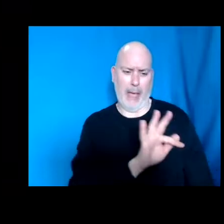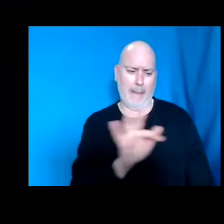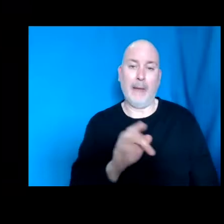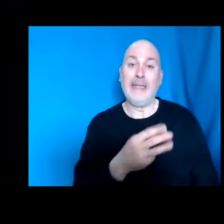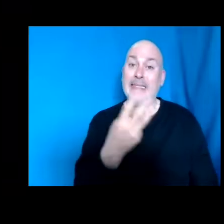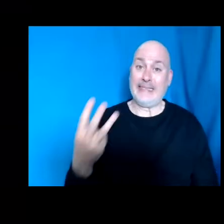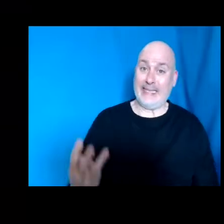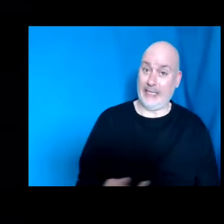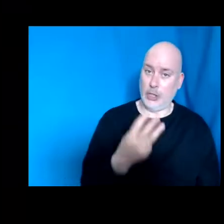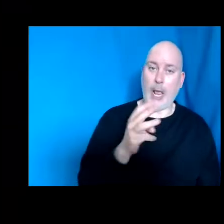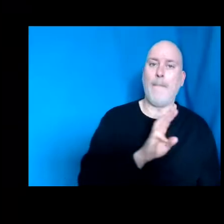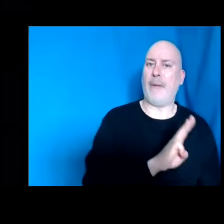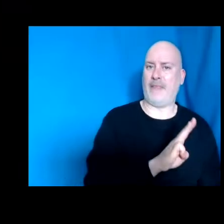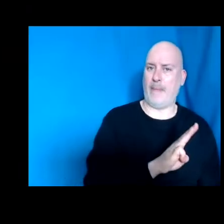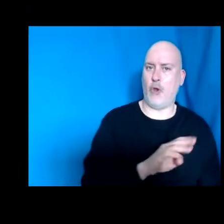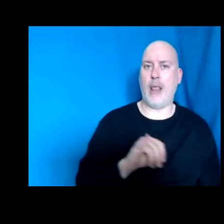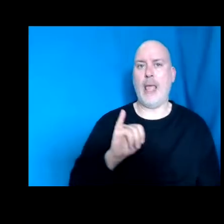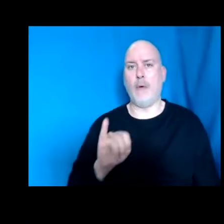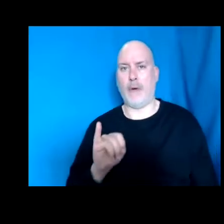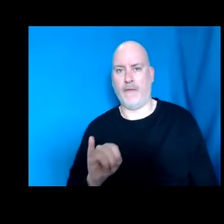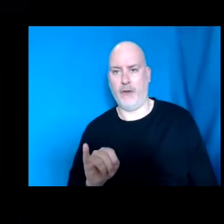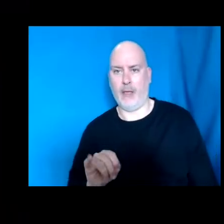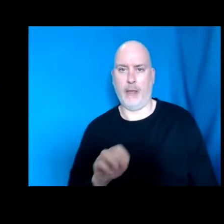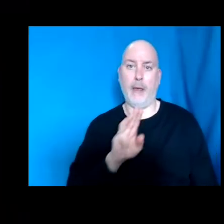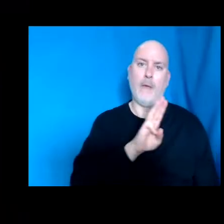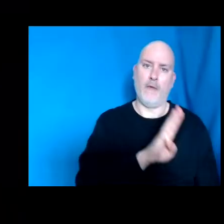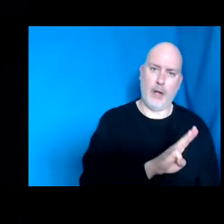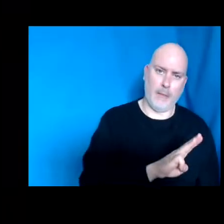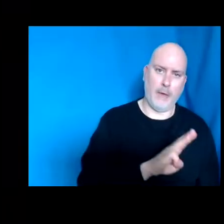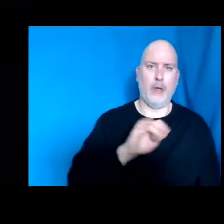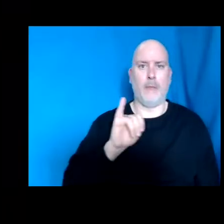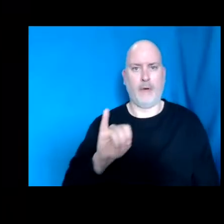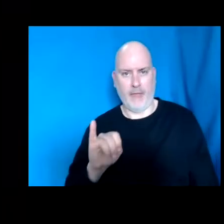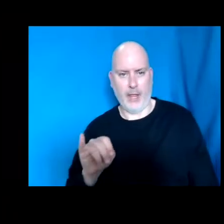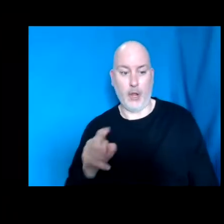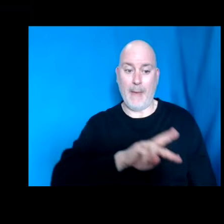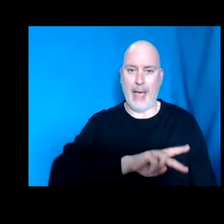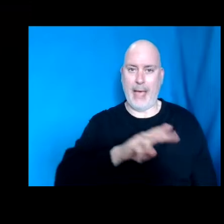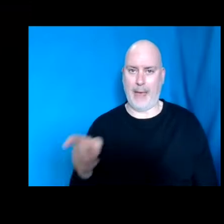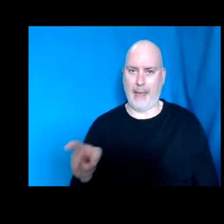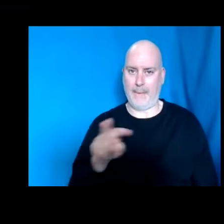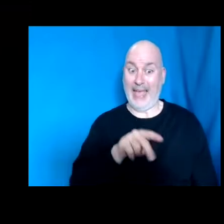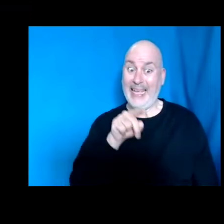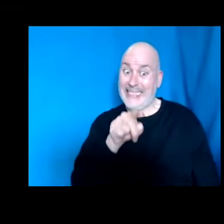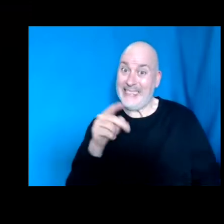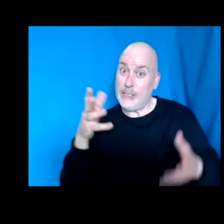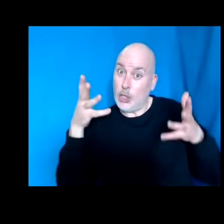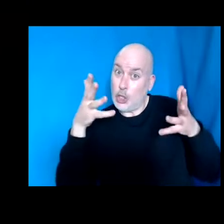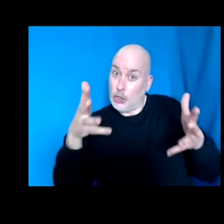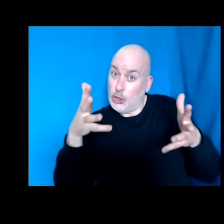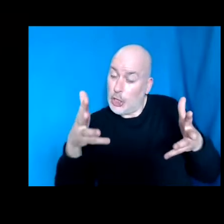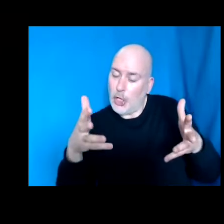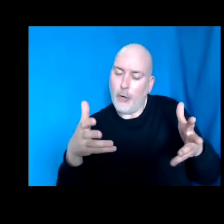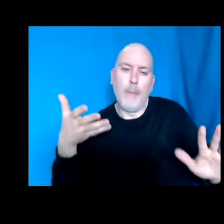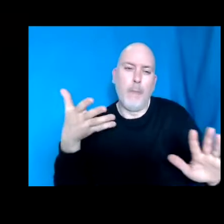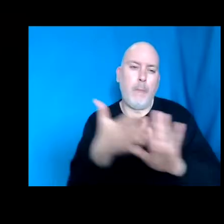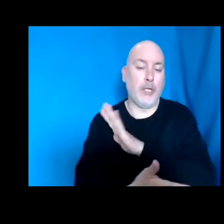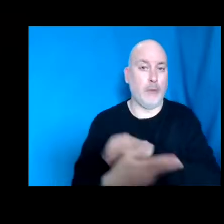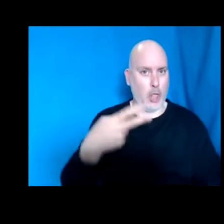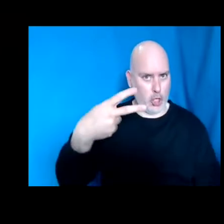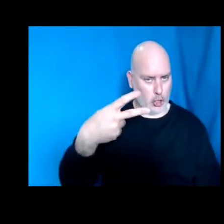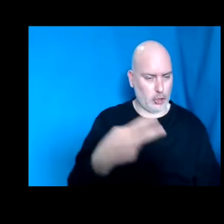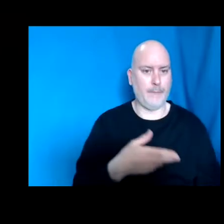dar paracetamol, ibuprofeno, paracetamol, ibuprofeno. Esto se aconseja por 2 motivos. Primero, para